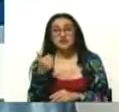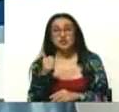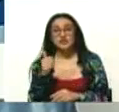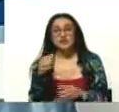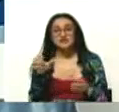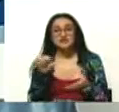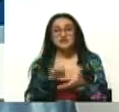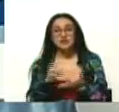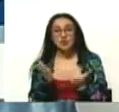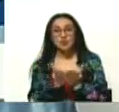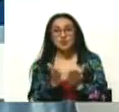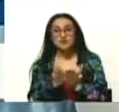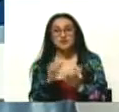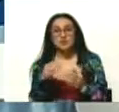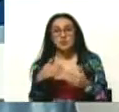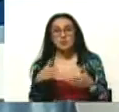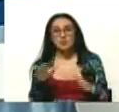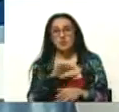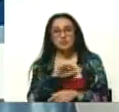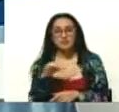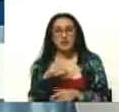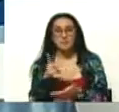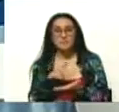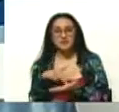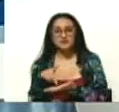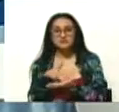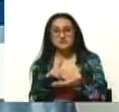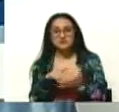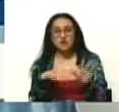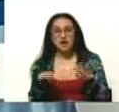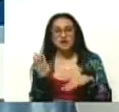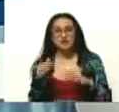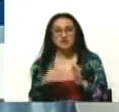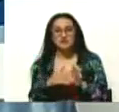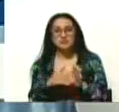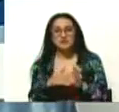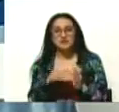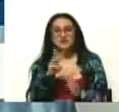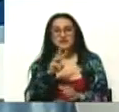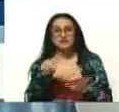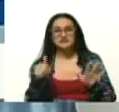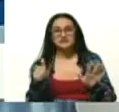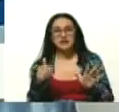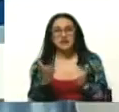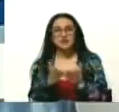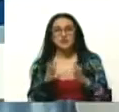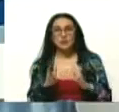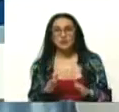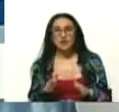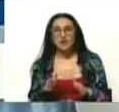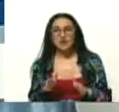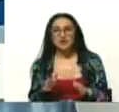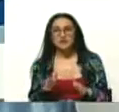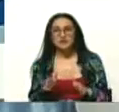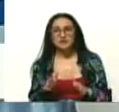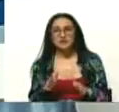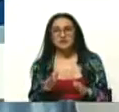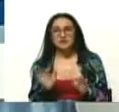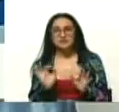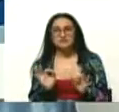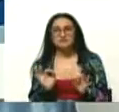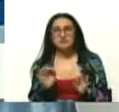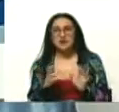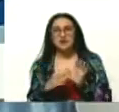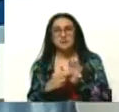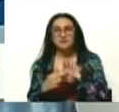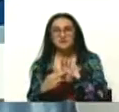y privados, con una participación de 14.036 estudiantes, docentes, padres, madres y